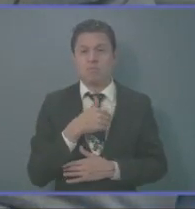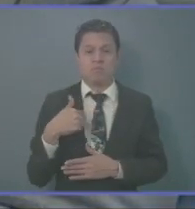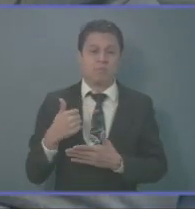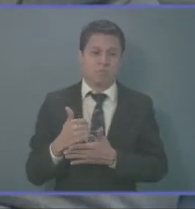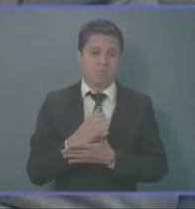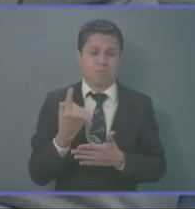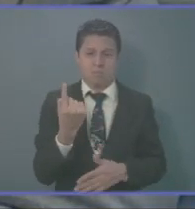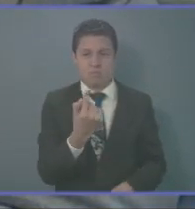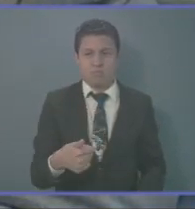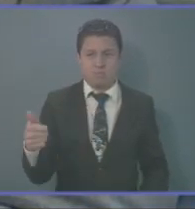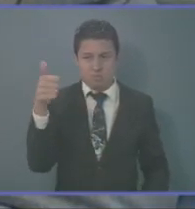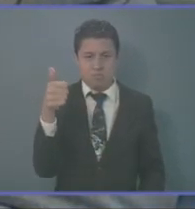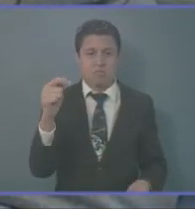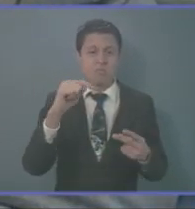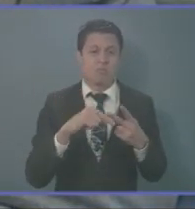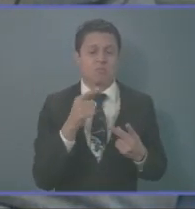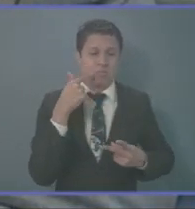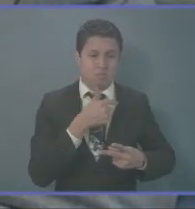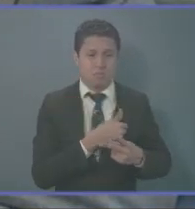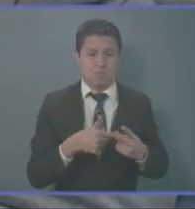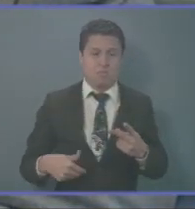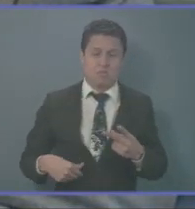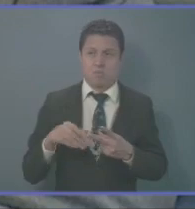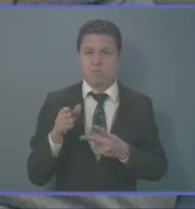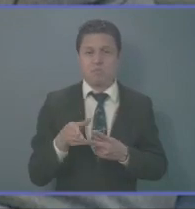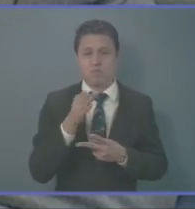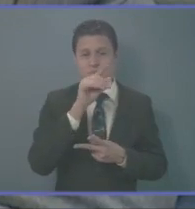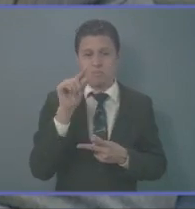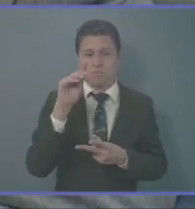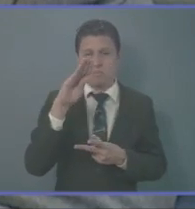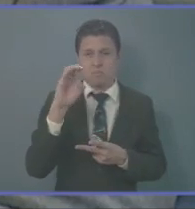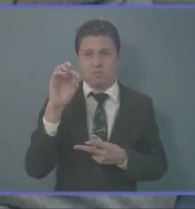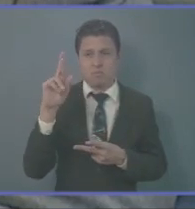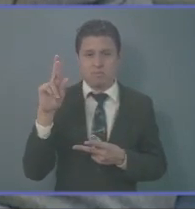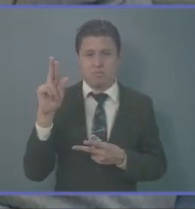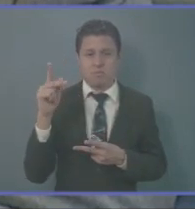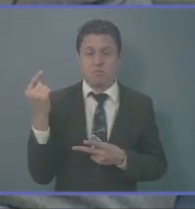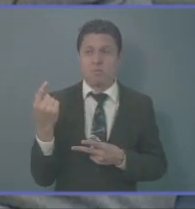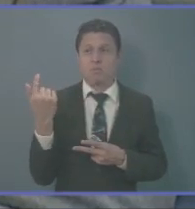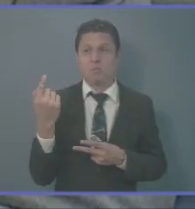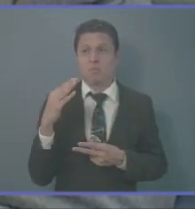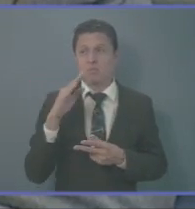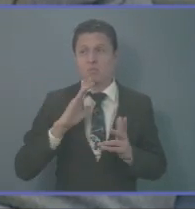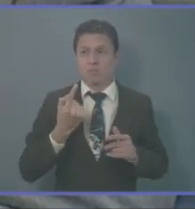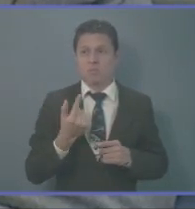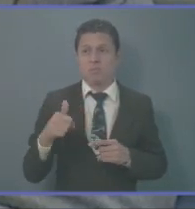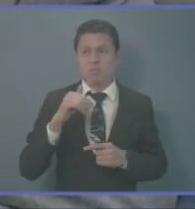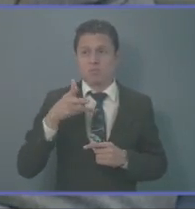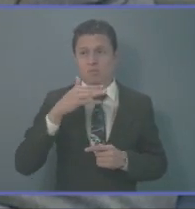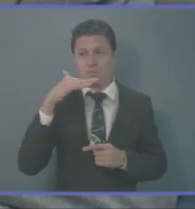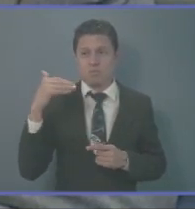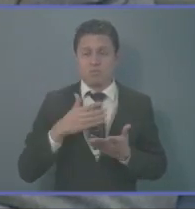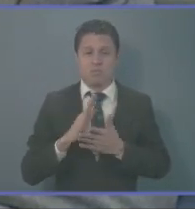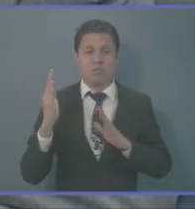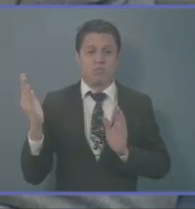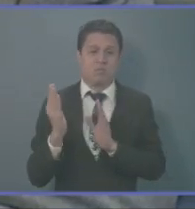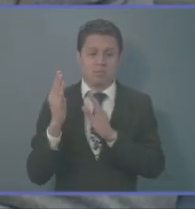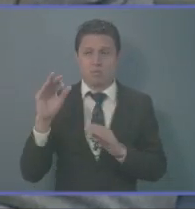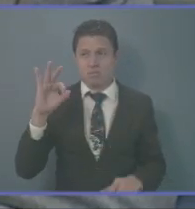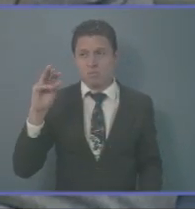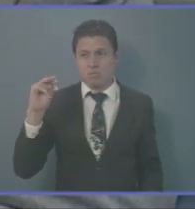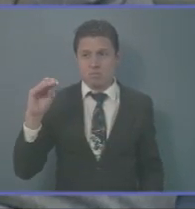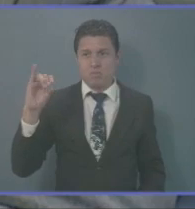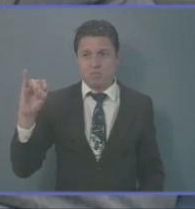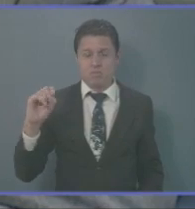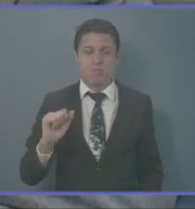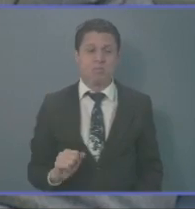Hacienda y por el presidente del Banco Central de Reserva de El Salvador en su calidad de gobernador del país ante el Fondo Monetario